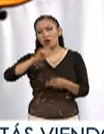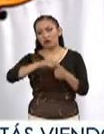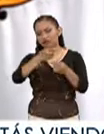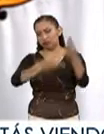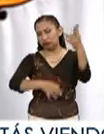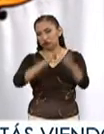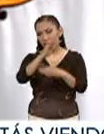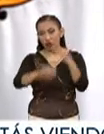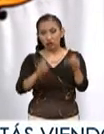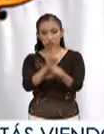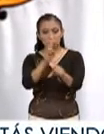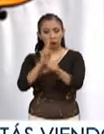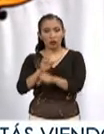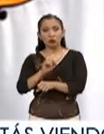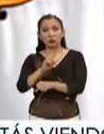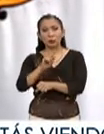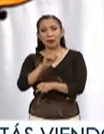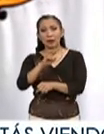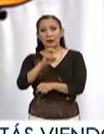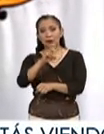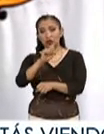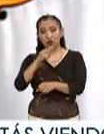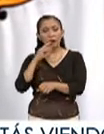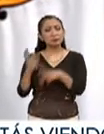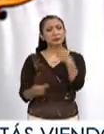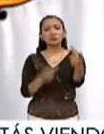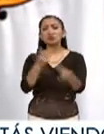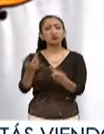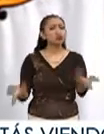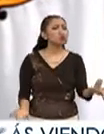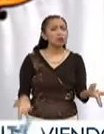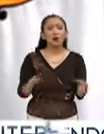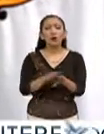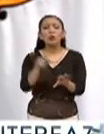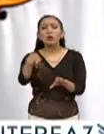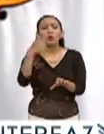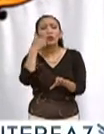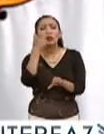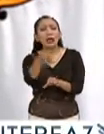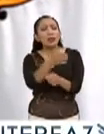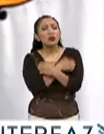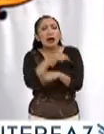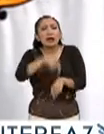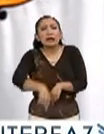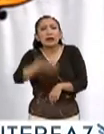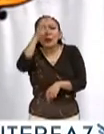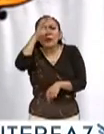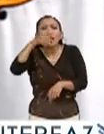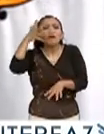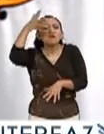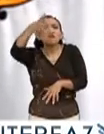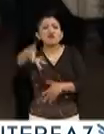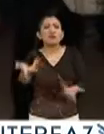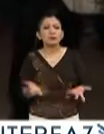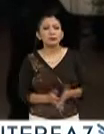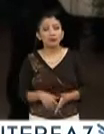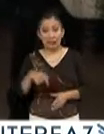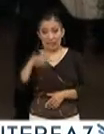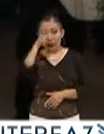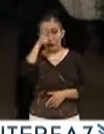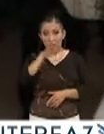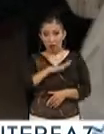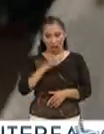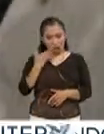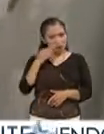etcétera, los supervisores, y les estamos preguntando cómo quieren que sea la educación de Coahuila en el futuro. En Coahuila